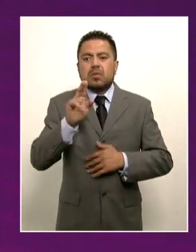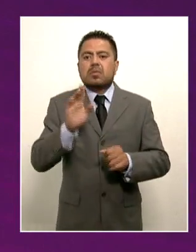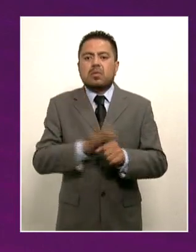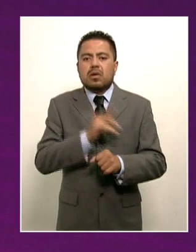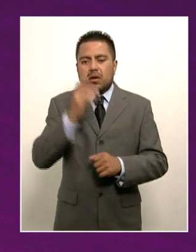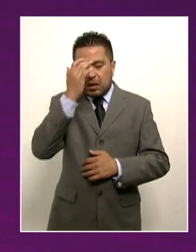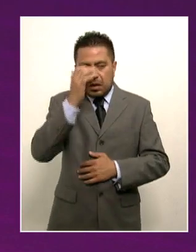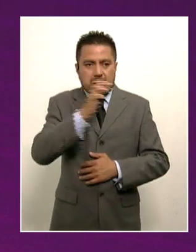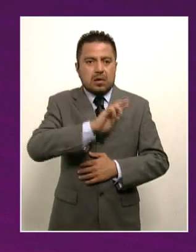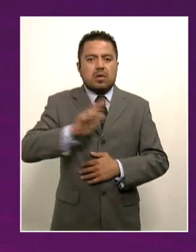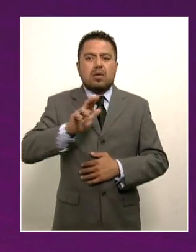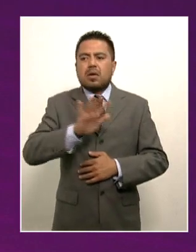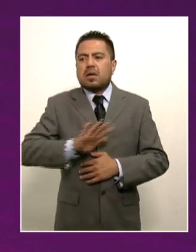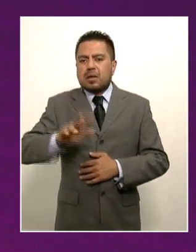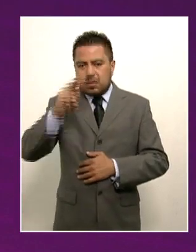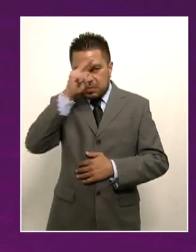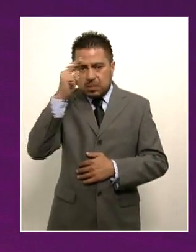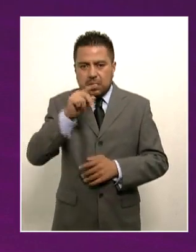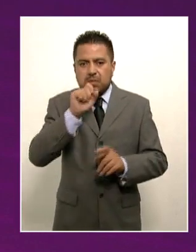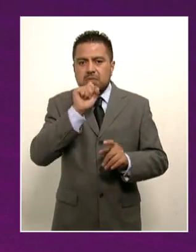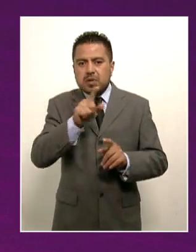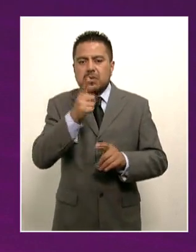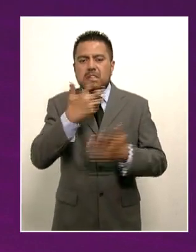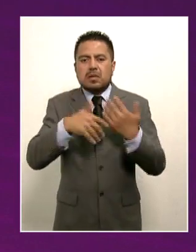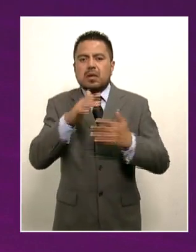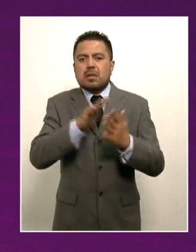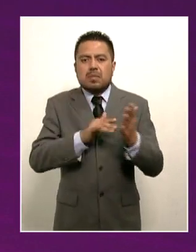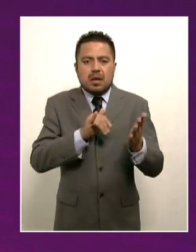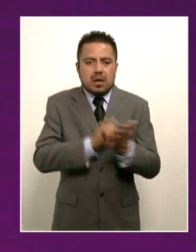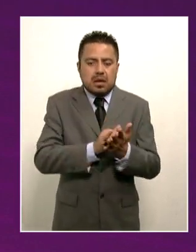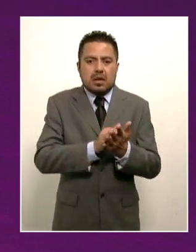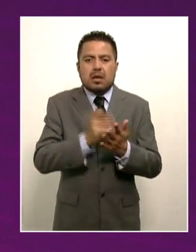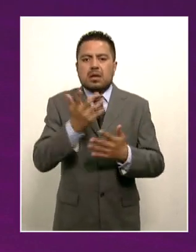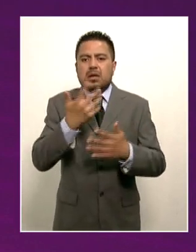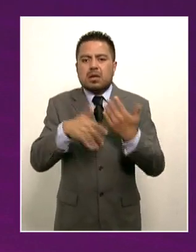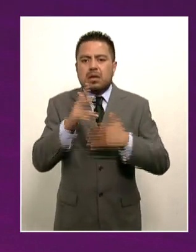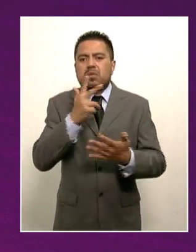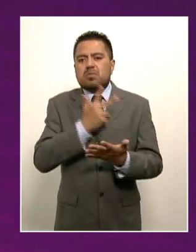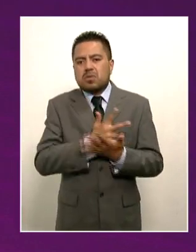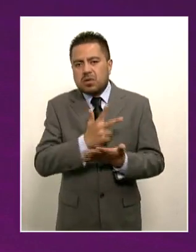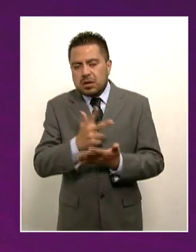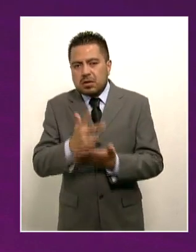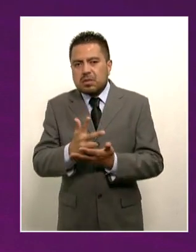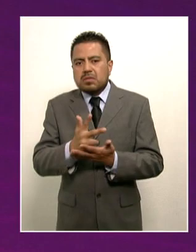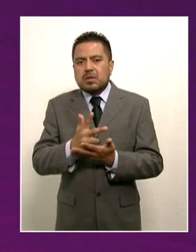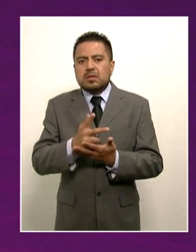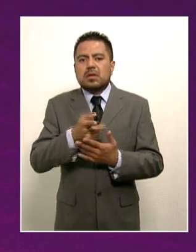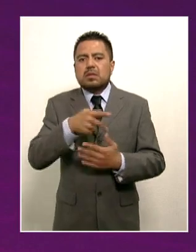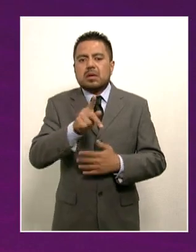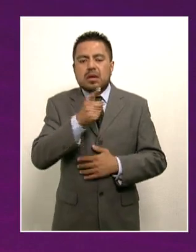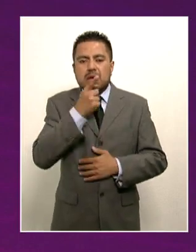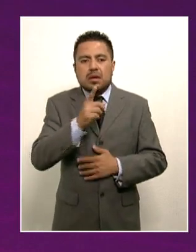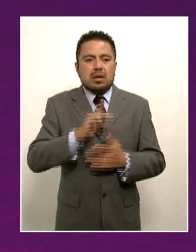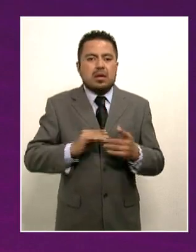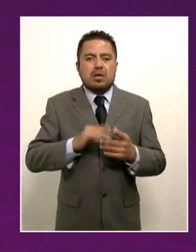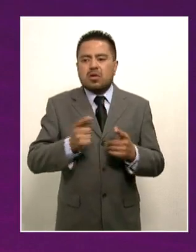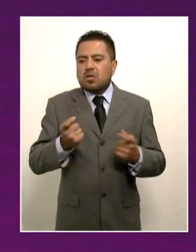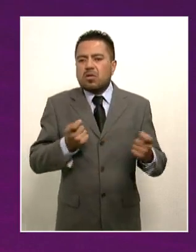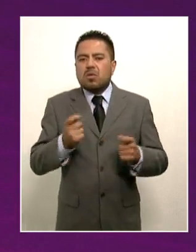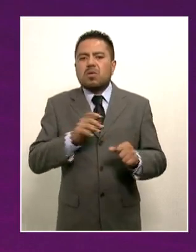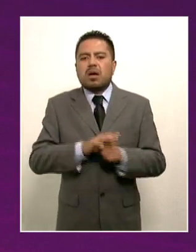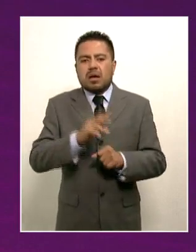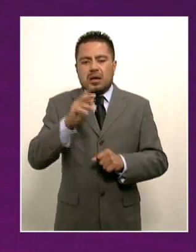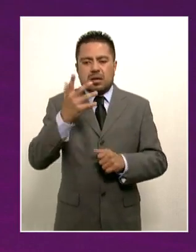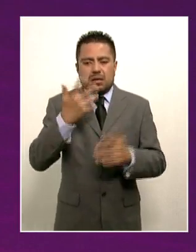tienen reconocidas en México también la lengua de señas maya y la lengua de señas purépecha, pero digamos que la que domina es la lengua de